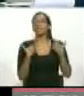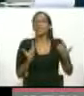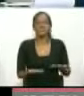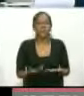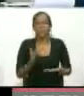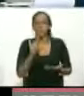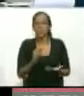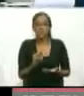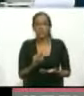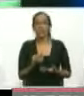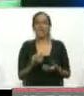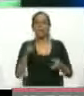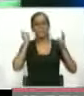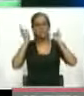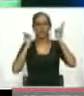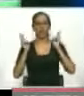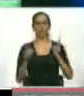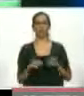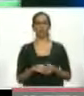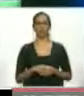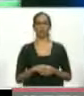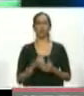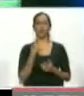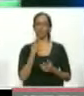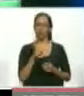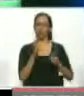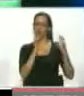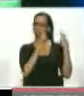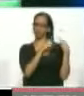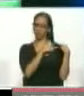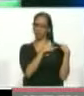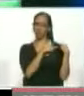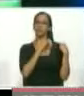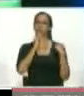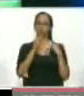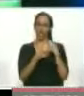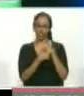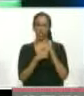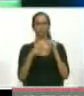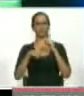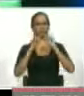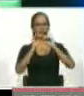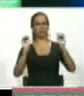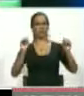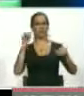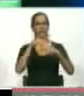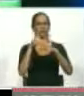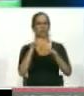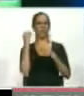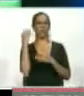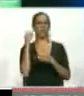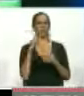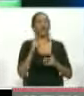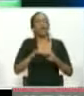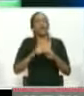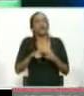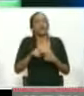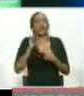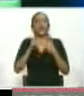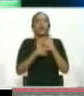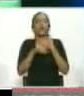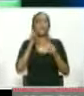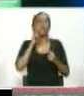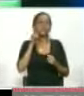de ser pendejas lo digo con toda responsabilidad si no hay dos sales a convocar a estas elecciones parlamentarias entonces voy o mintió